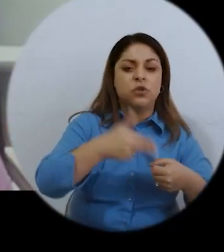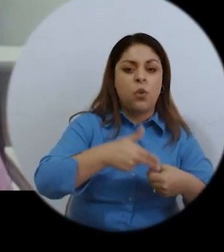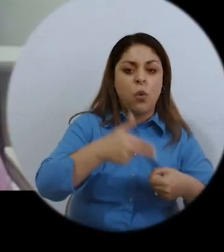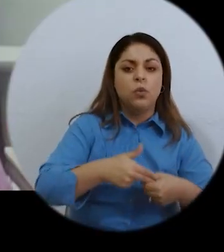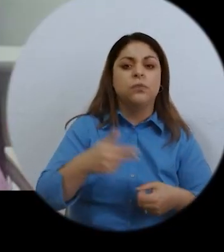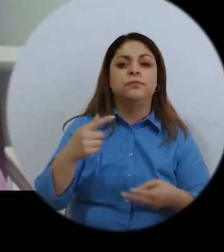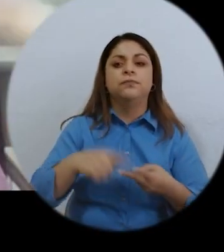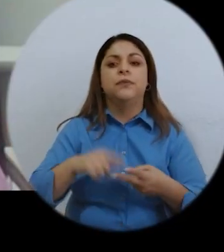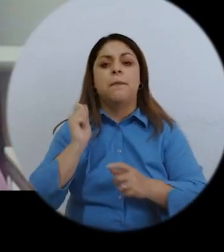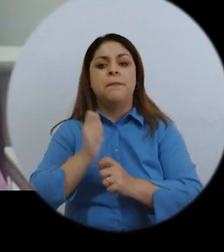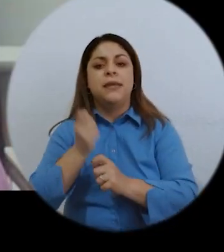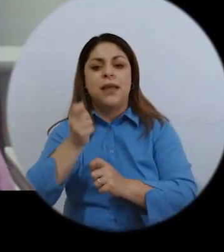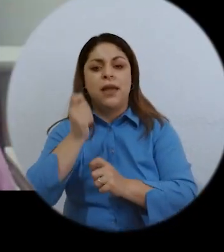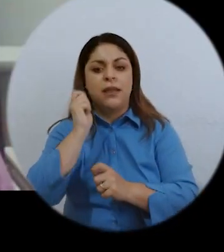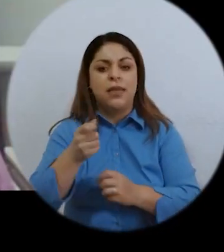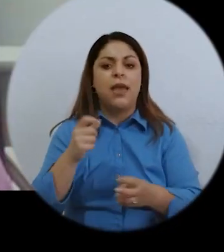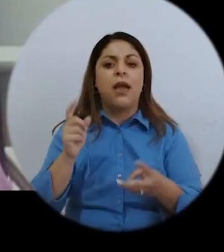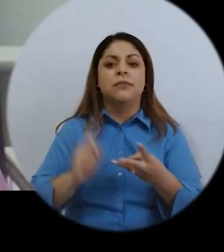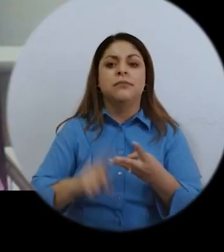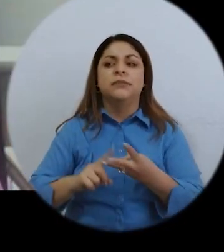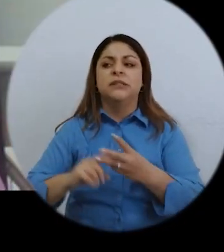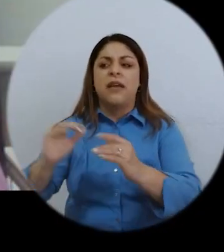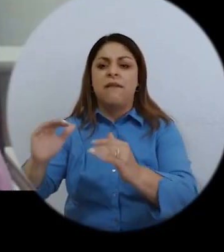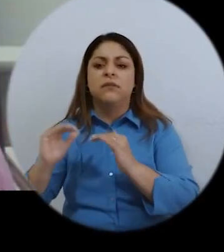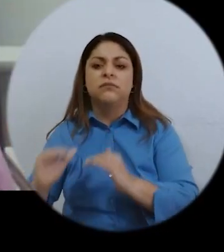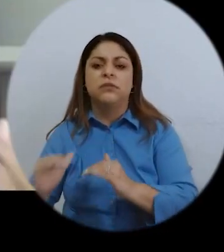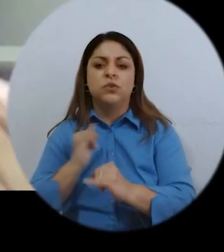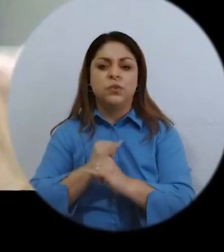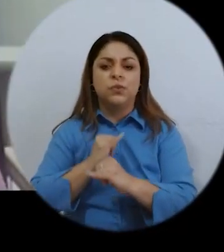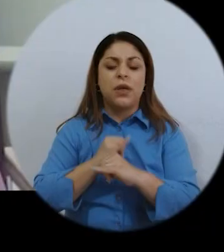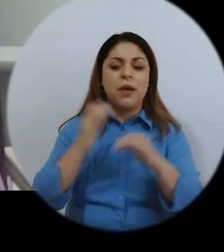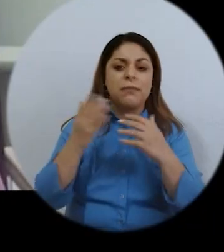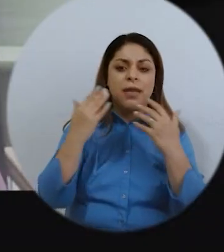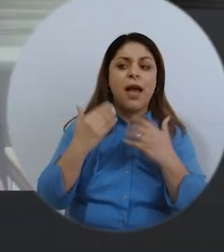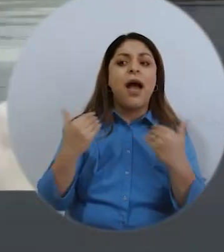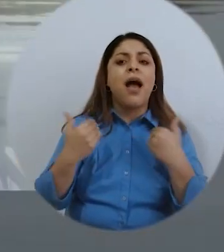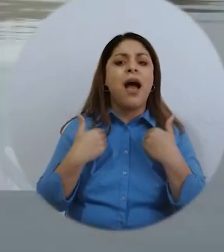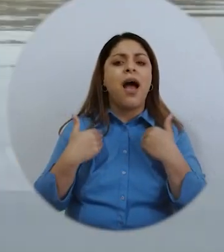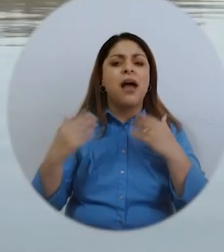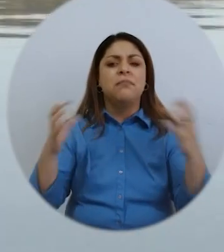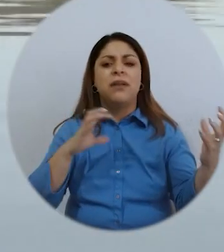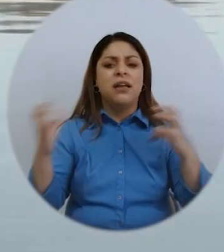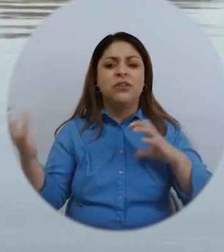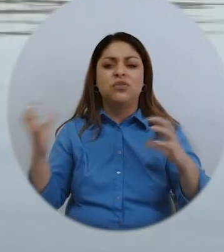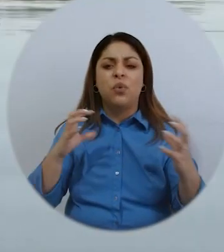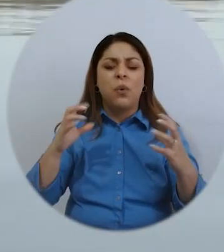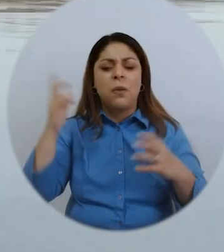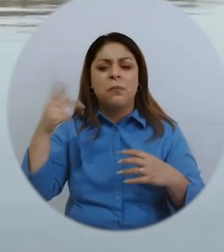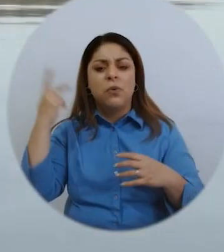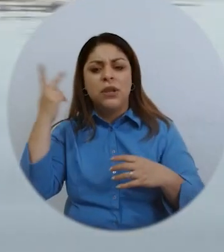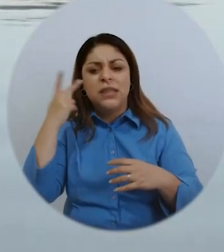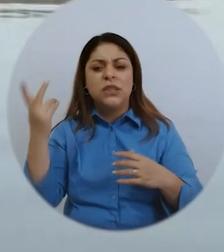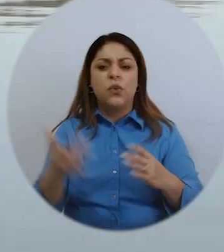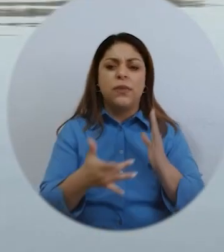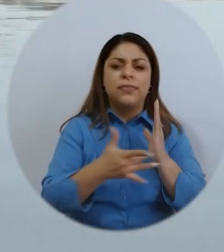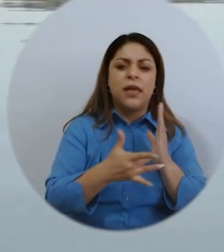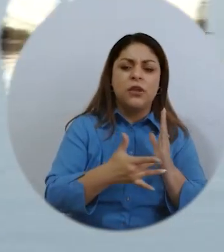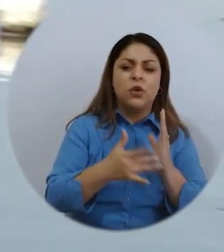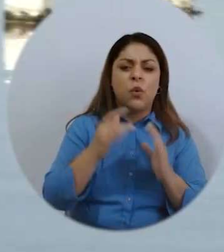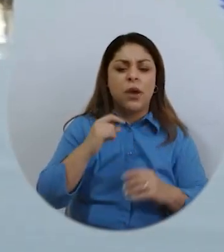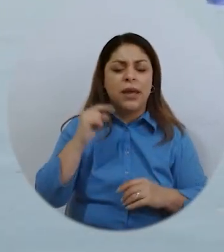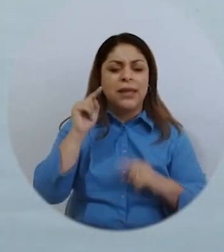de minería, estamos debilitando instituciones ambientales. Hay pleito entre el criterio político y el